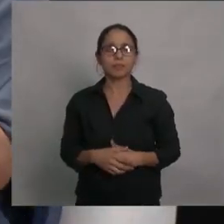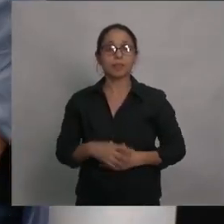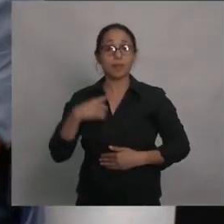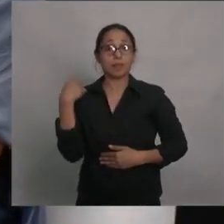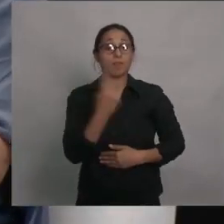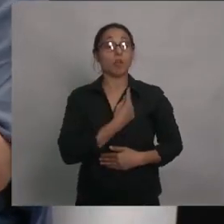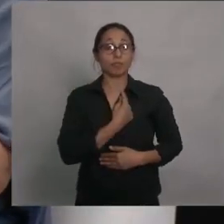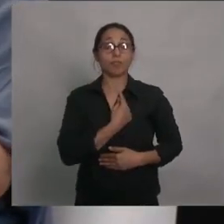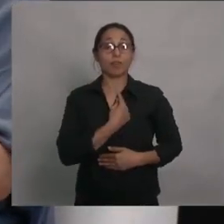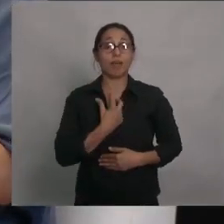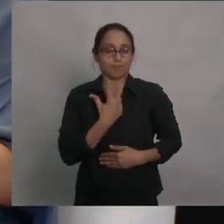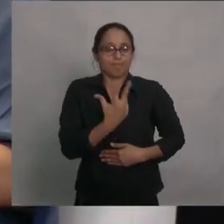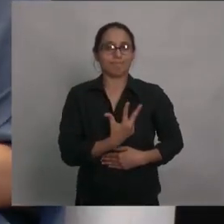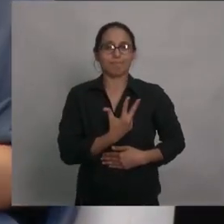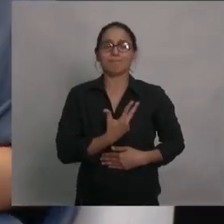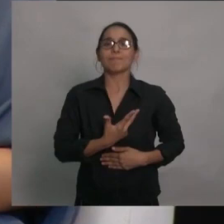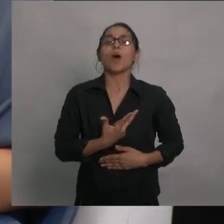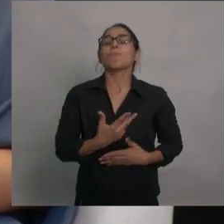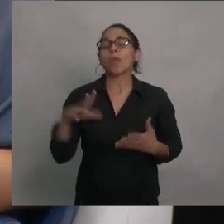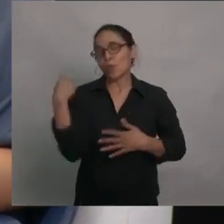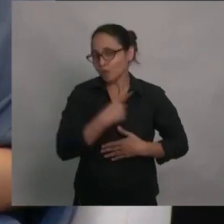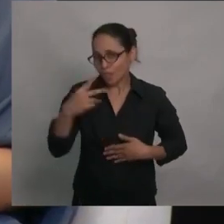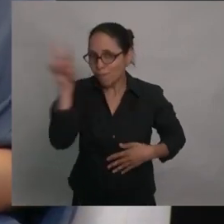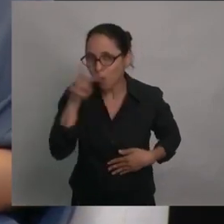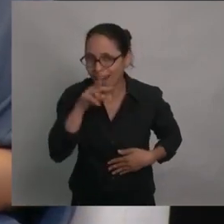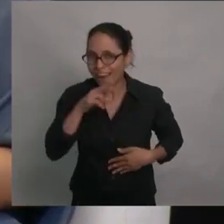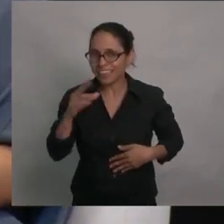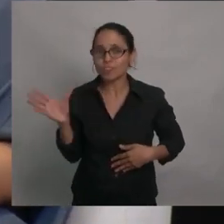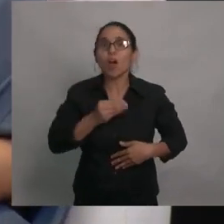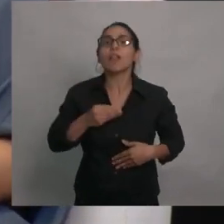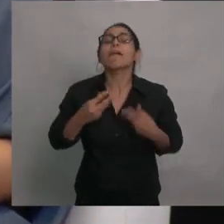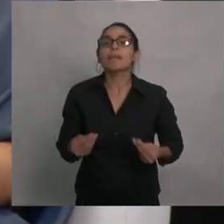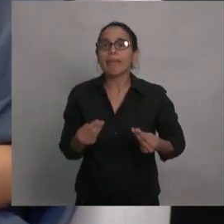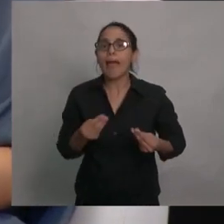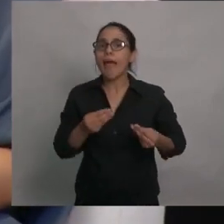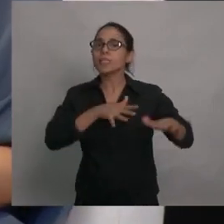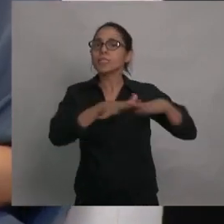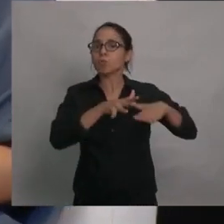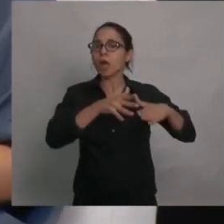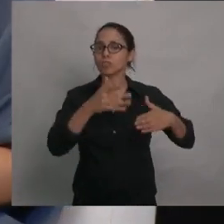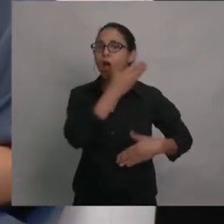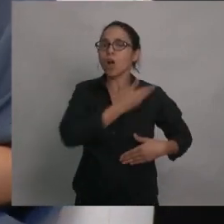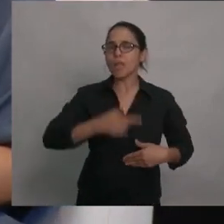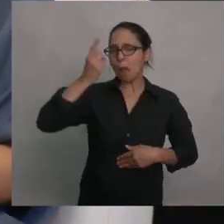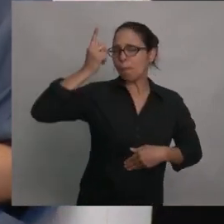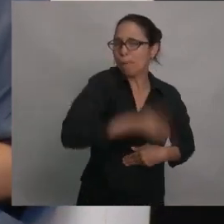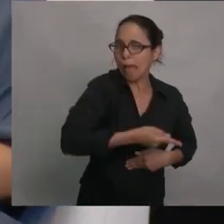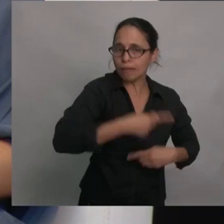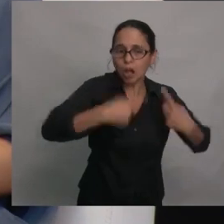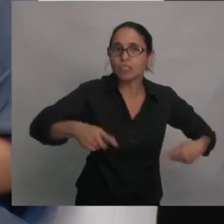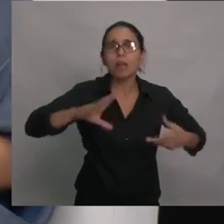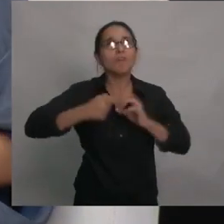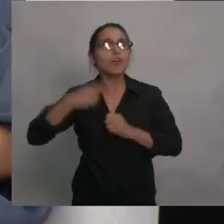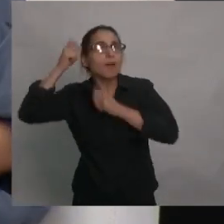Nosotras presentamos, frente al diagnóstico fascista, un imaginario alternativo,